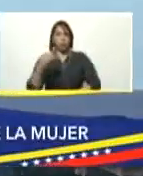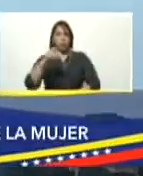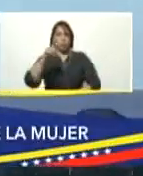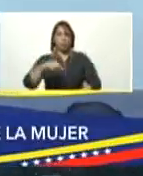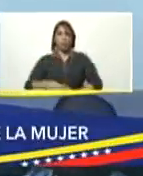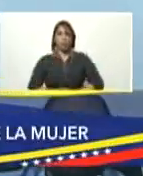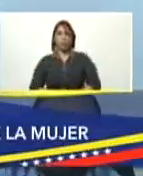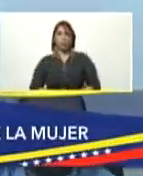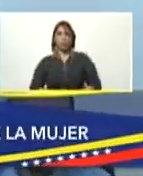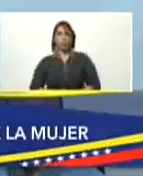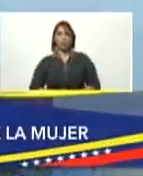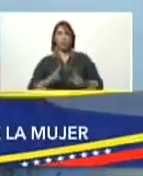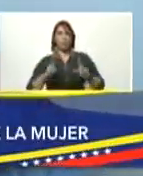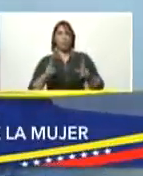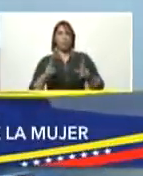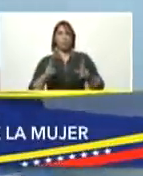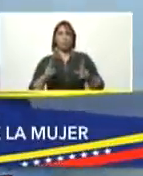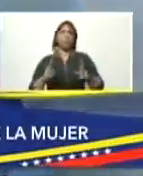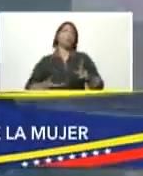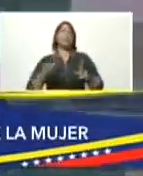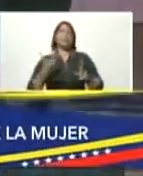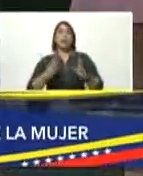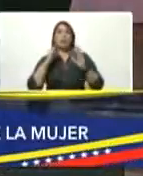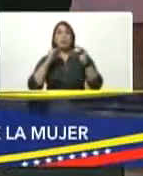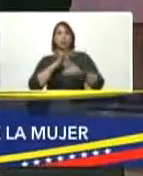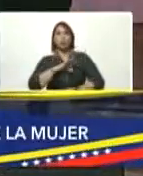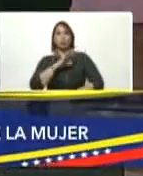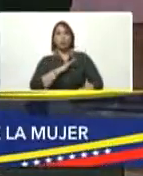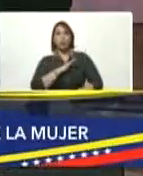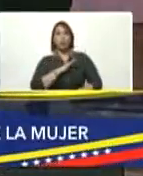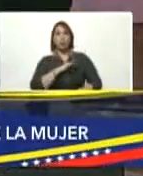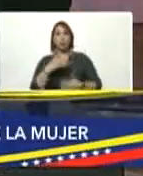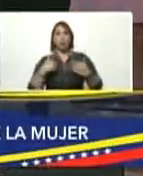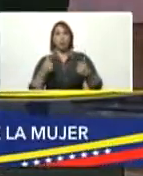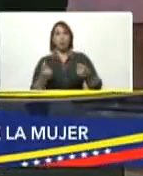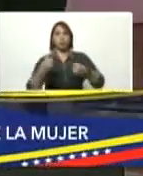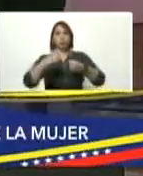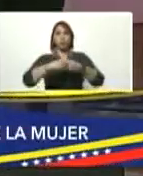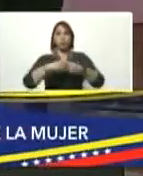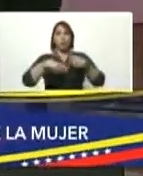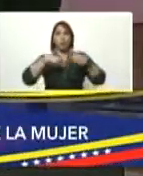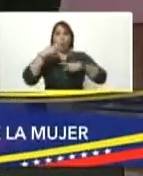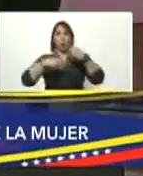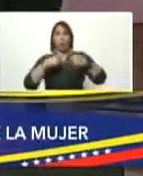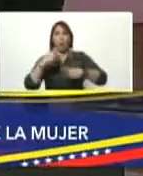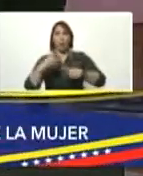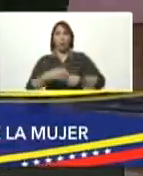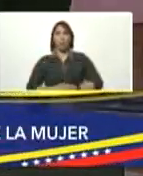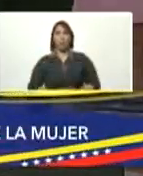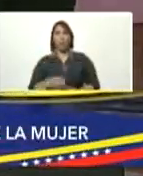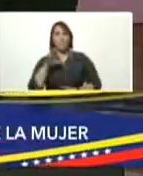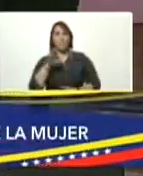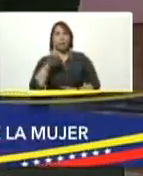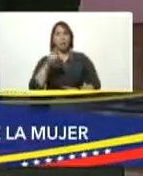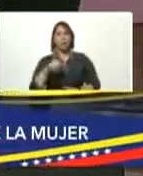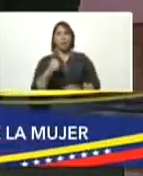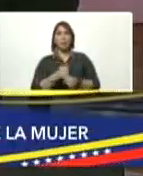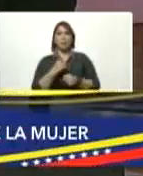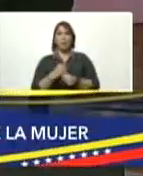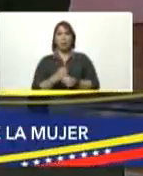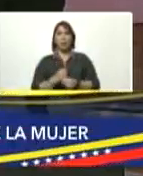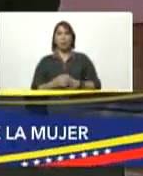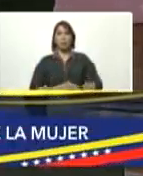área importantísima de la atención social con la salud, anclado con los programas La Patria es una Mujer, anclado con el programa de parto humanizado, con